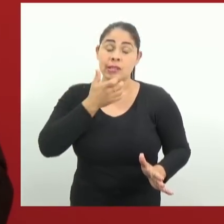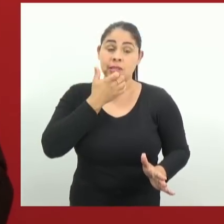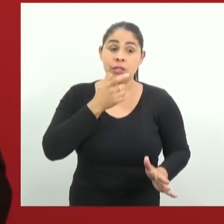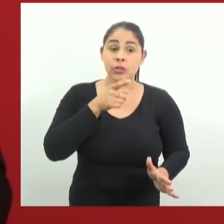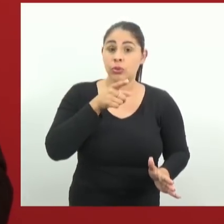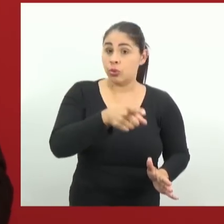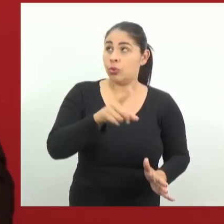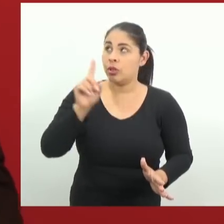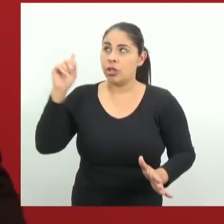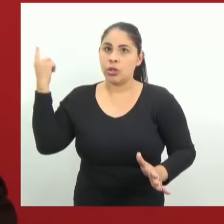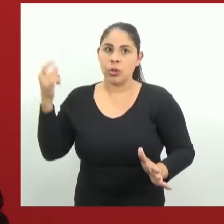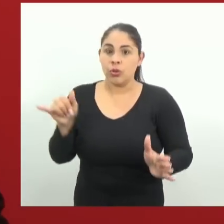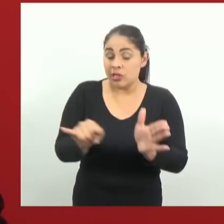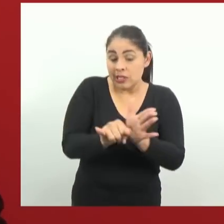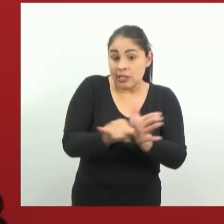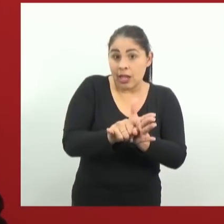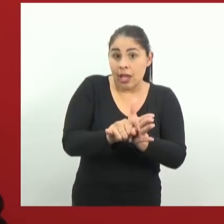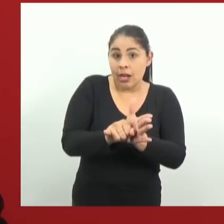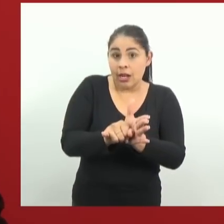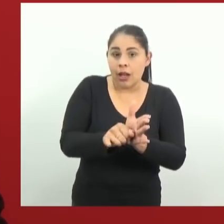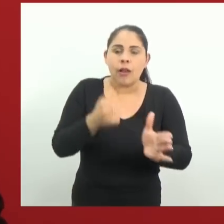pegado a mí está el fruto para ti.